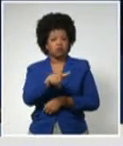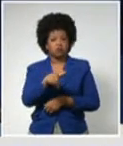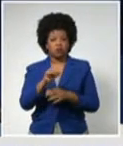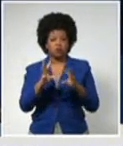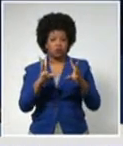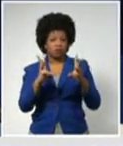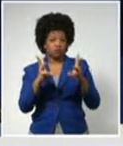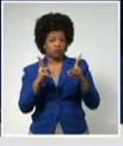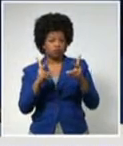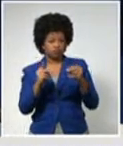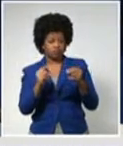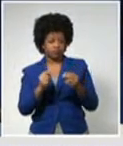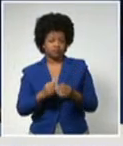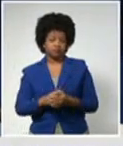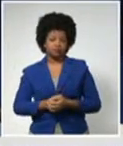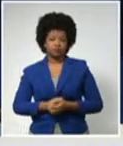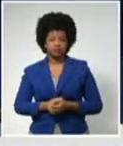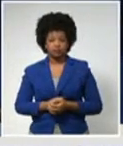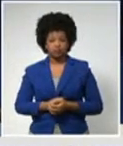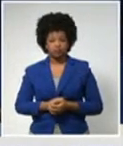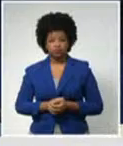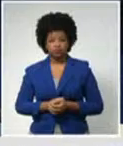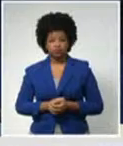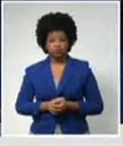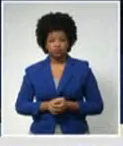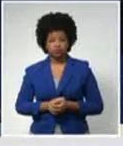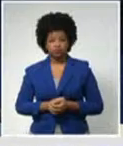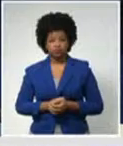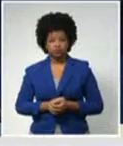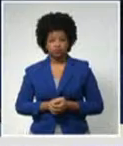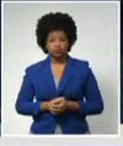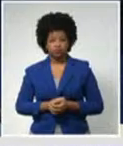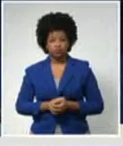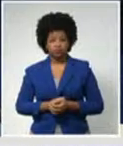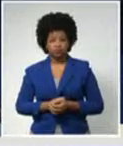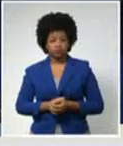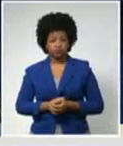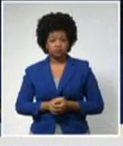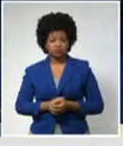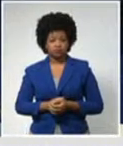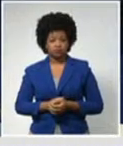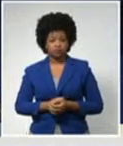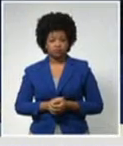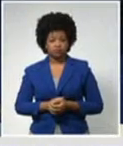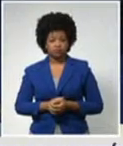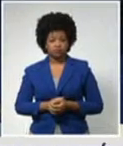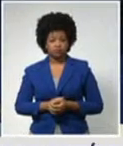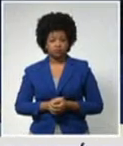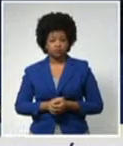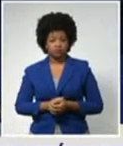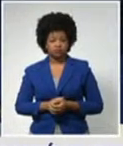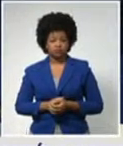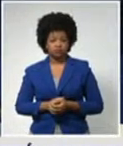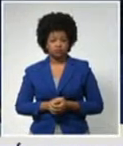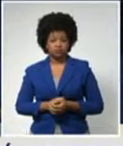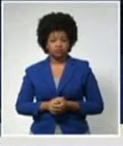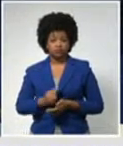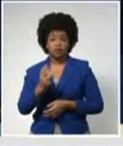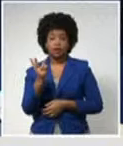en el número de casos confirmados en Cuba en estos momentos. Los tres casos